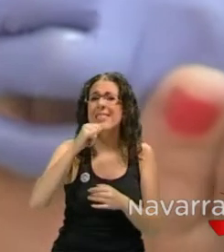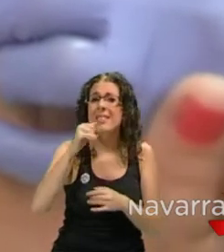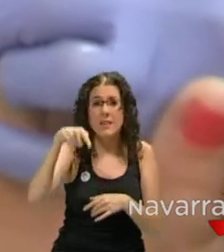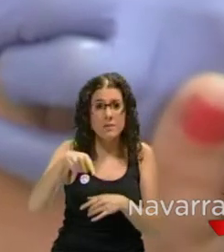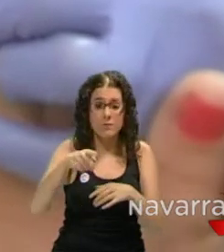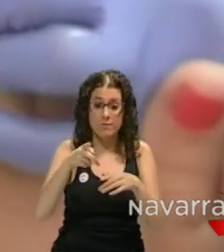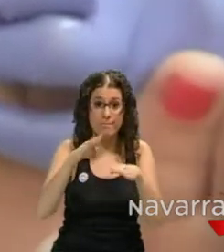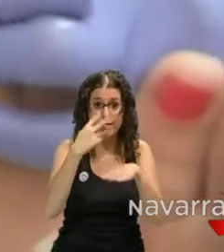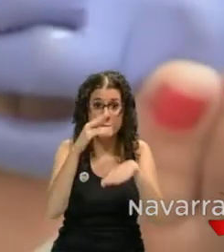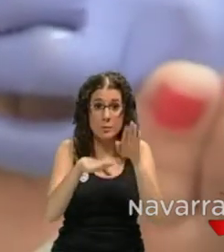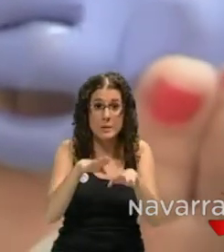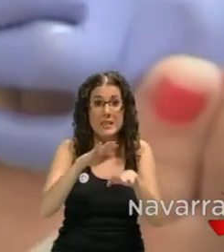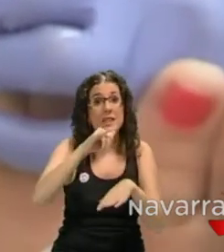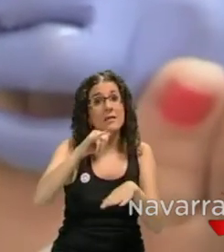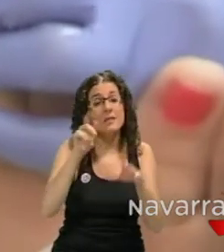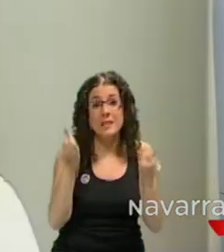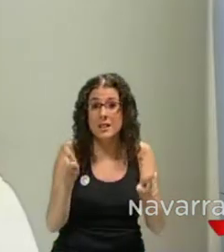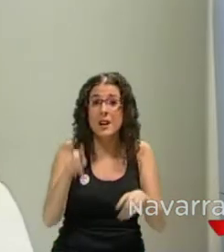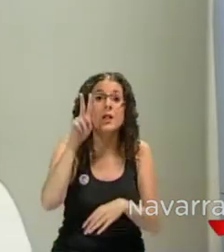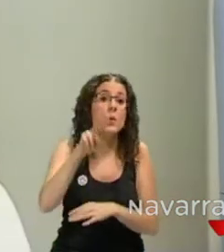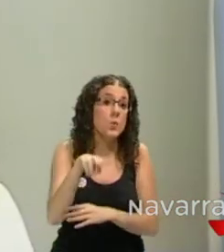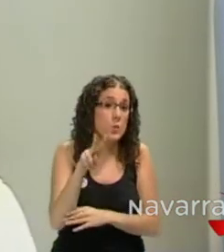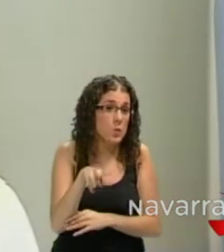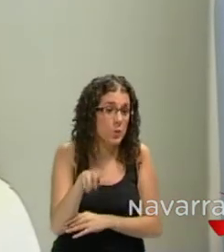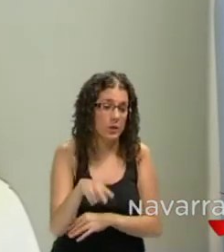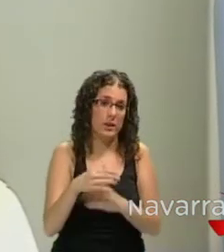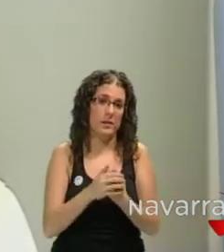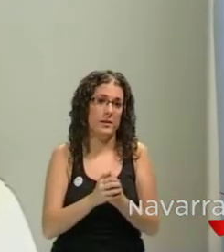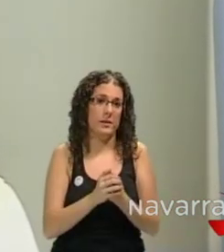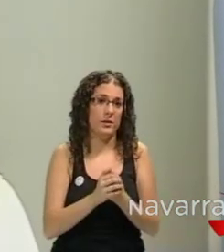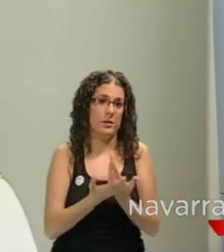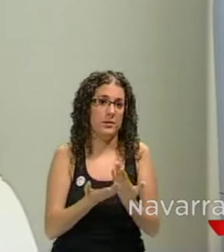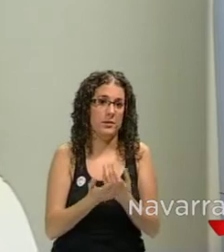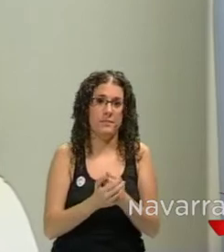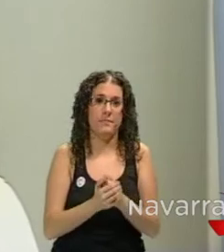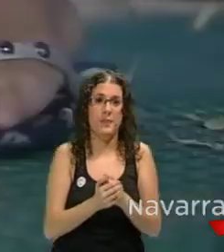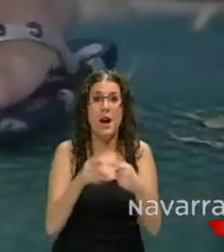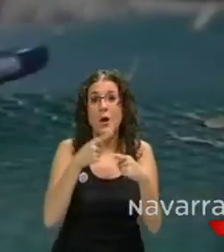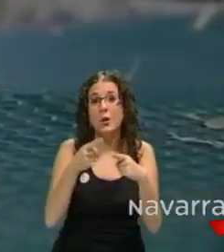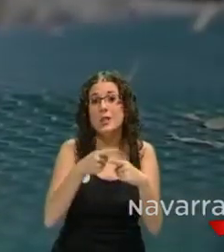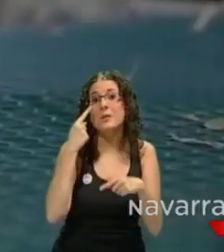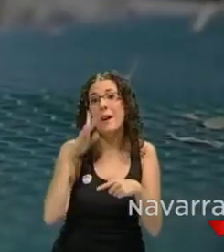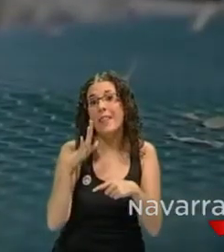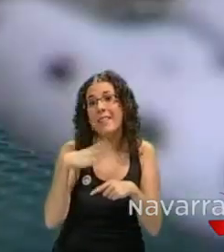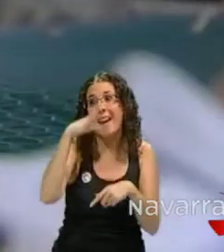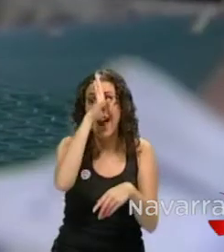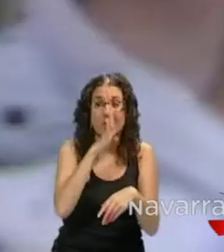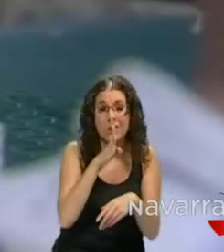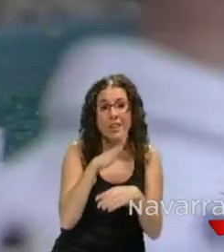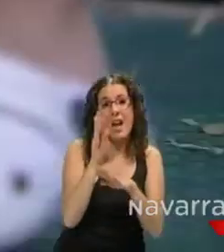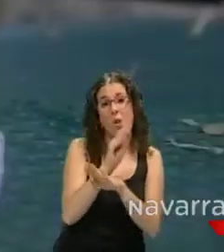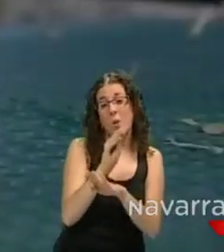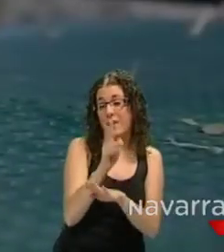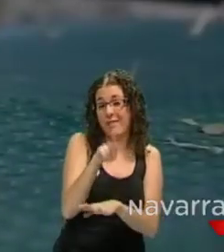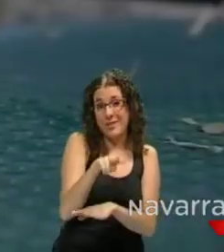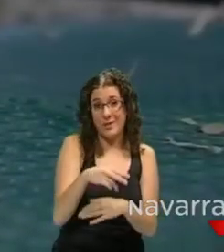y al estar tapados son los más descuidados. Todo lo que se oculta nunca se cuida. Además de estar mucho más